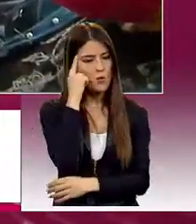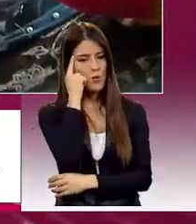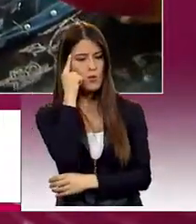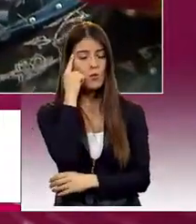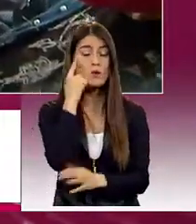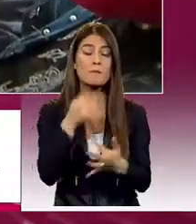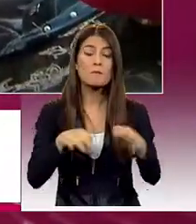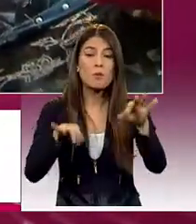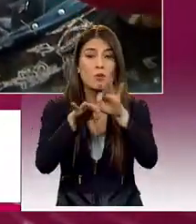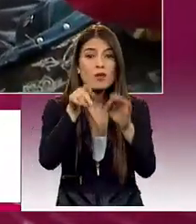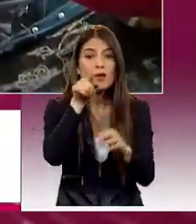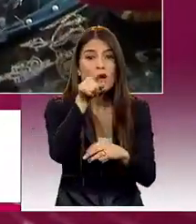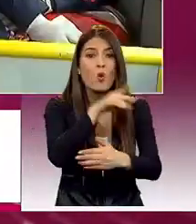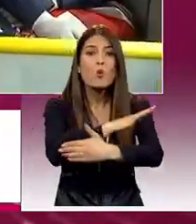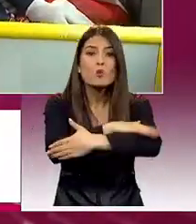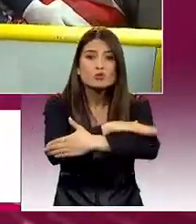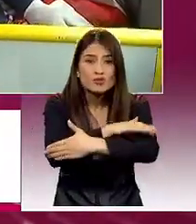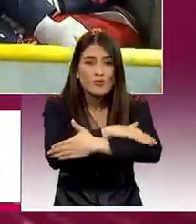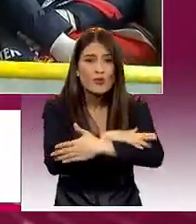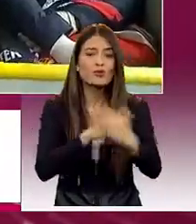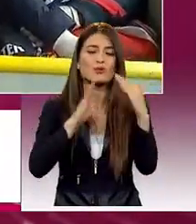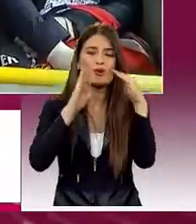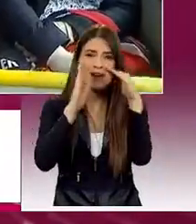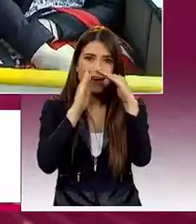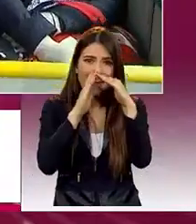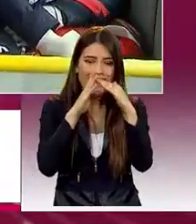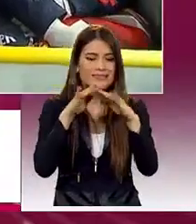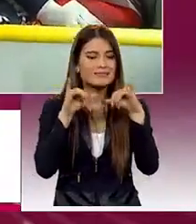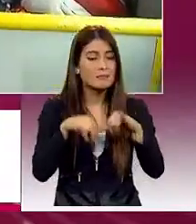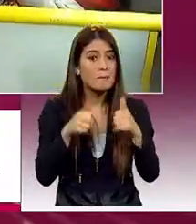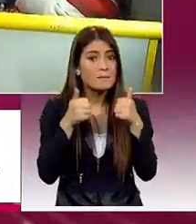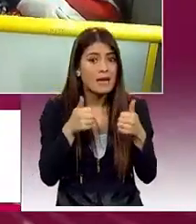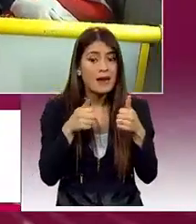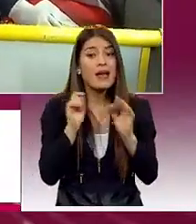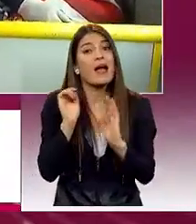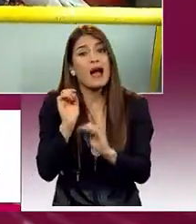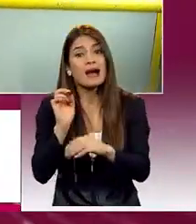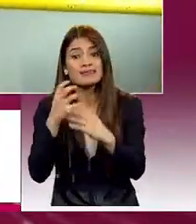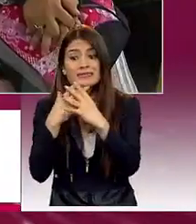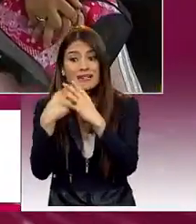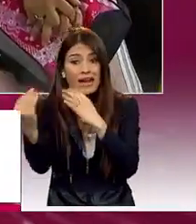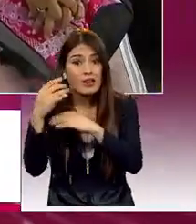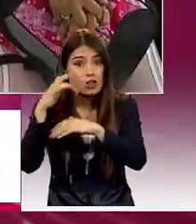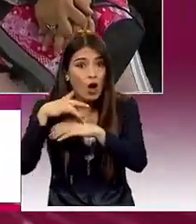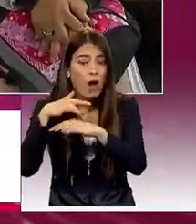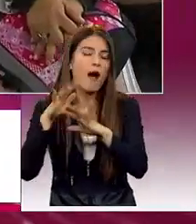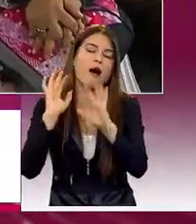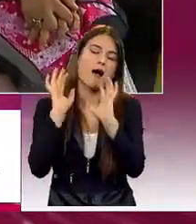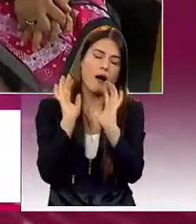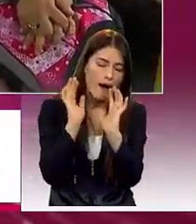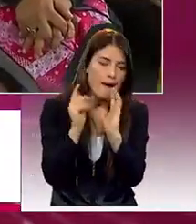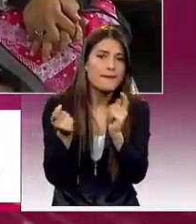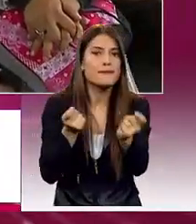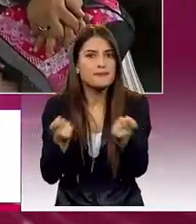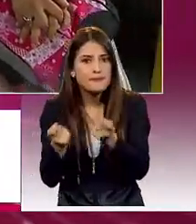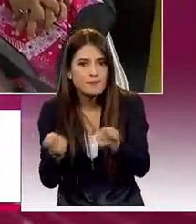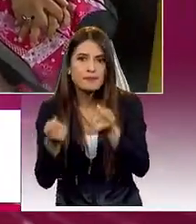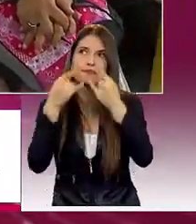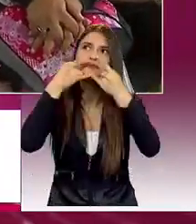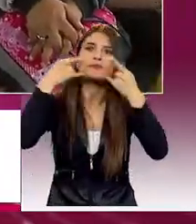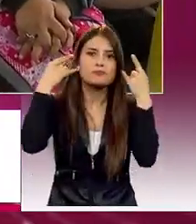de la salud pública y con cuidar el contagio de las personas y, por supuesto, que seamos también